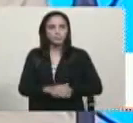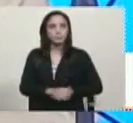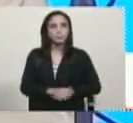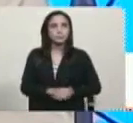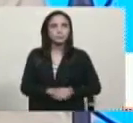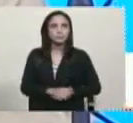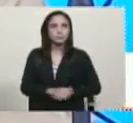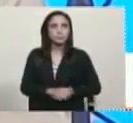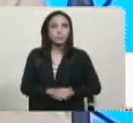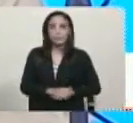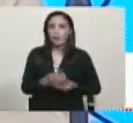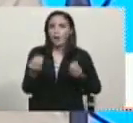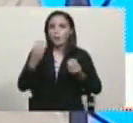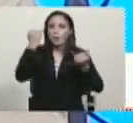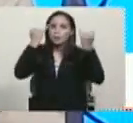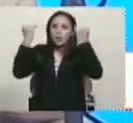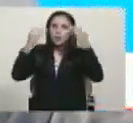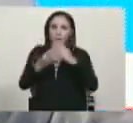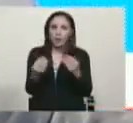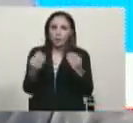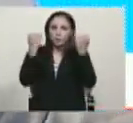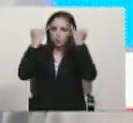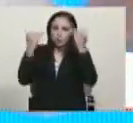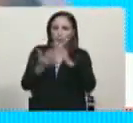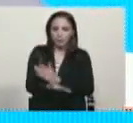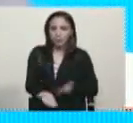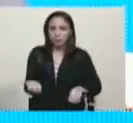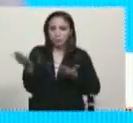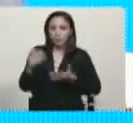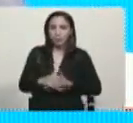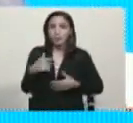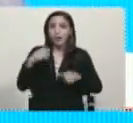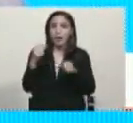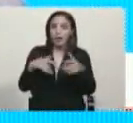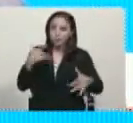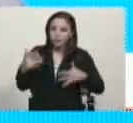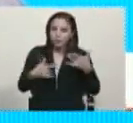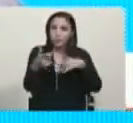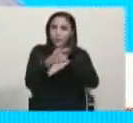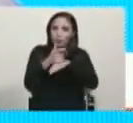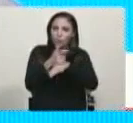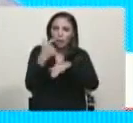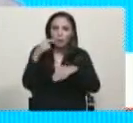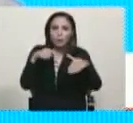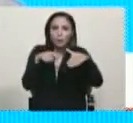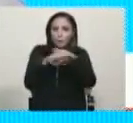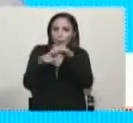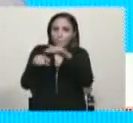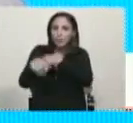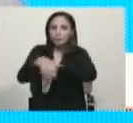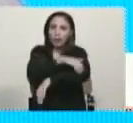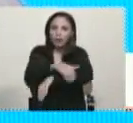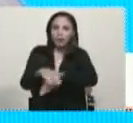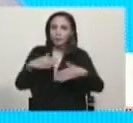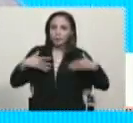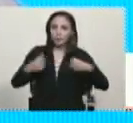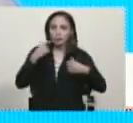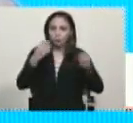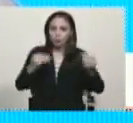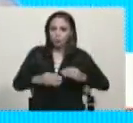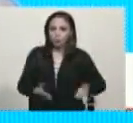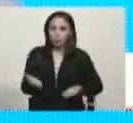Él tiene un conjunto de planteamientos que hacernos en esta jornada de gobierno de calle en salud. Vamos a escucharlo,